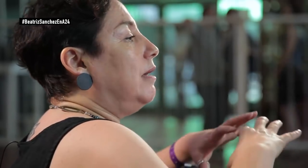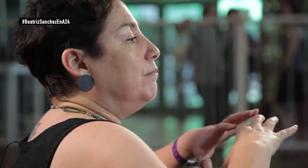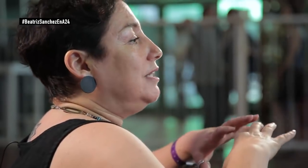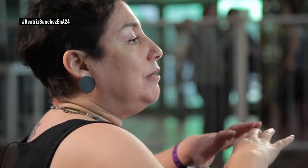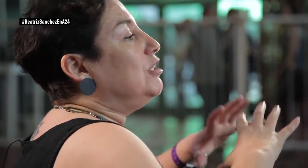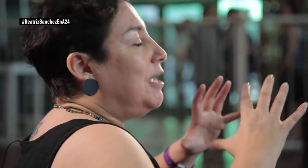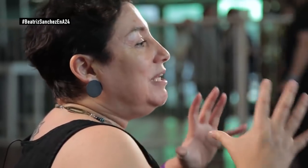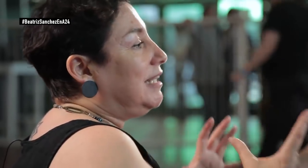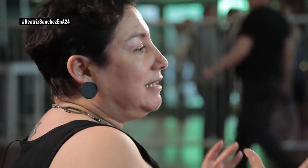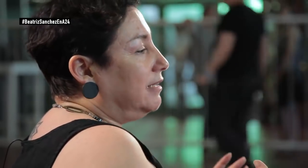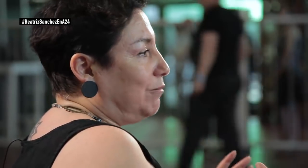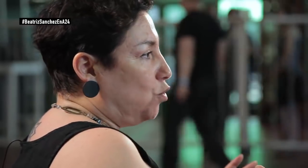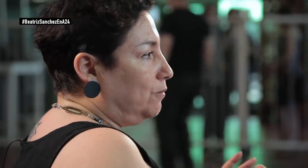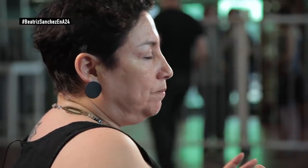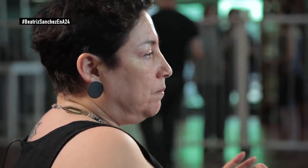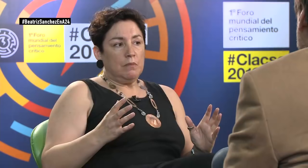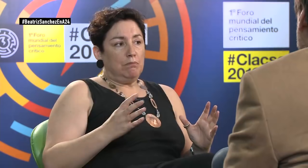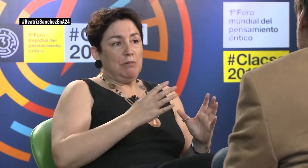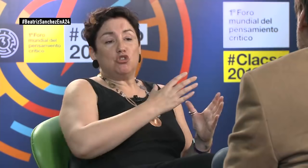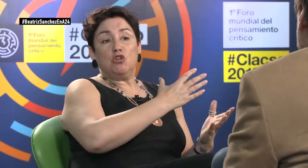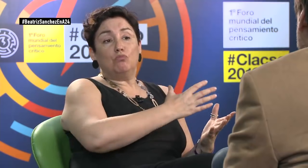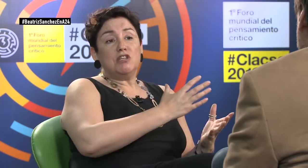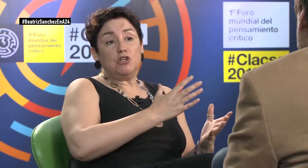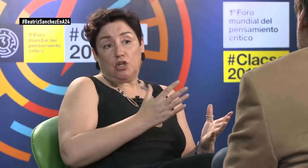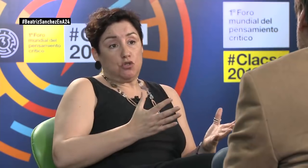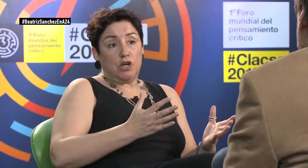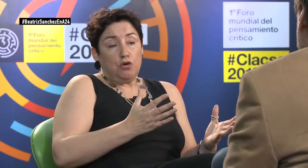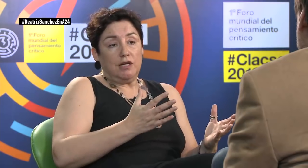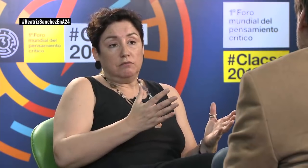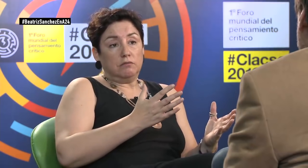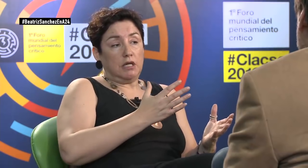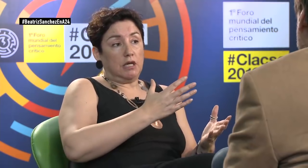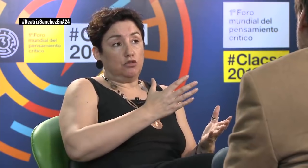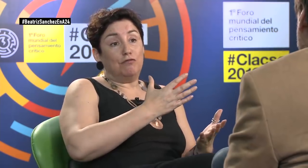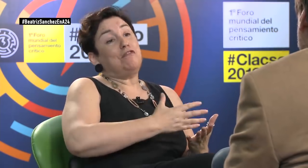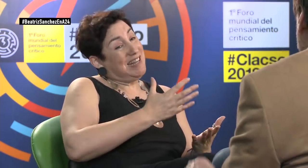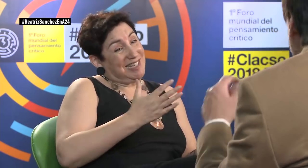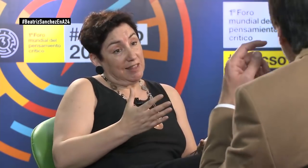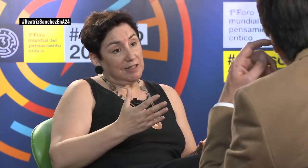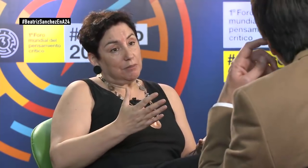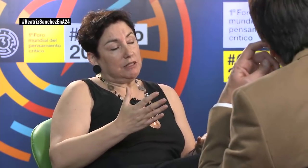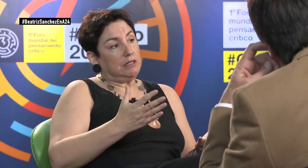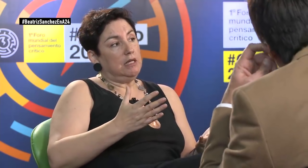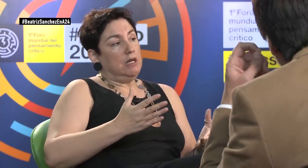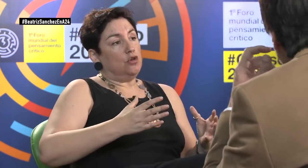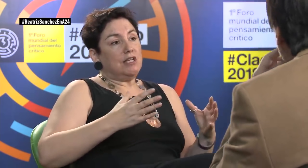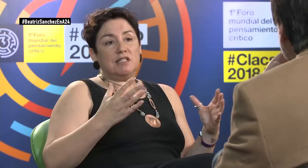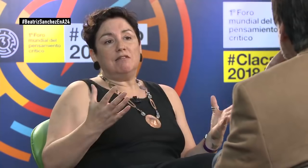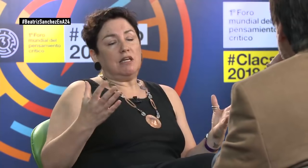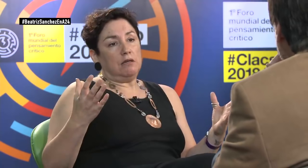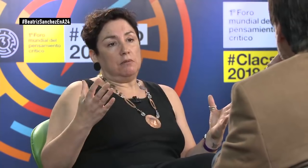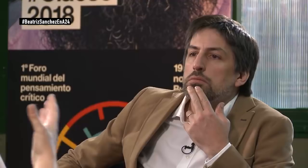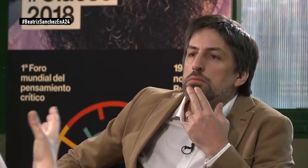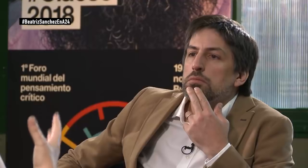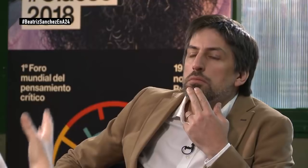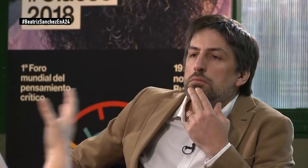parte de esta policía militarizada en Temuco. Primero se dieron muchas versiones que son erróneas, que son falsas directamente, y hoy día se